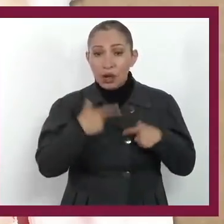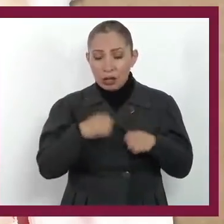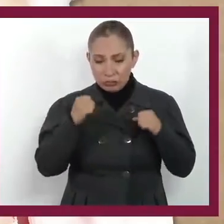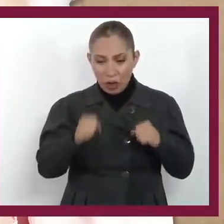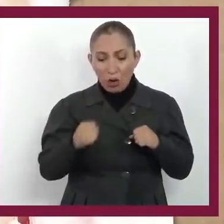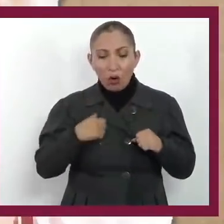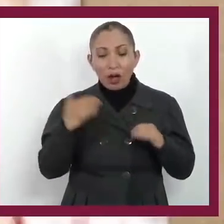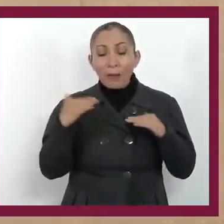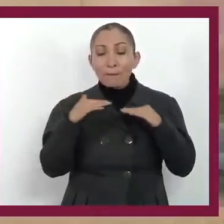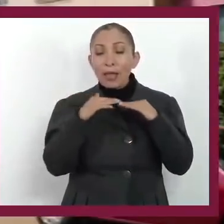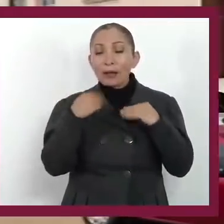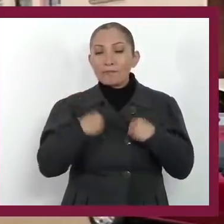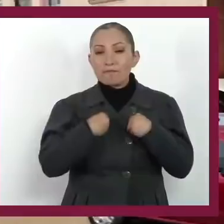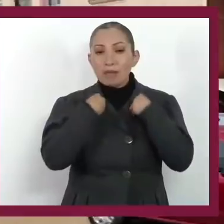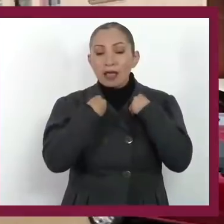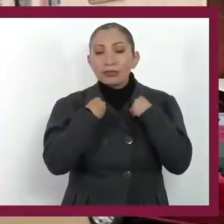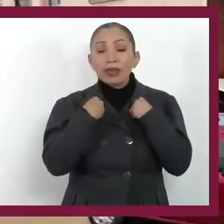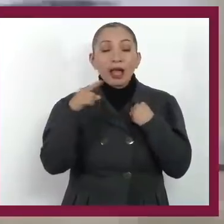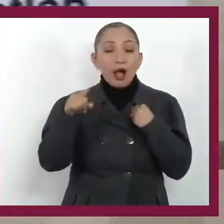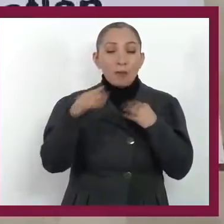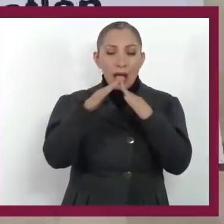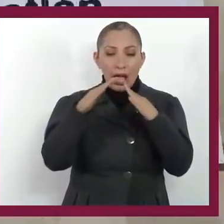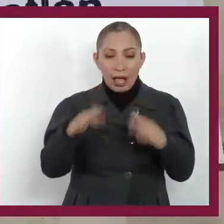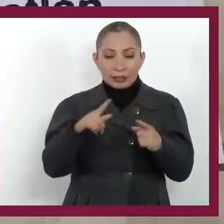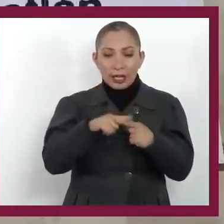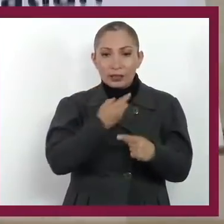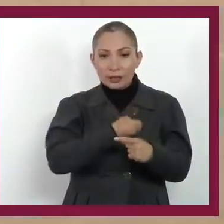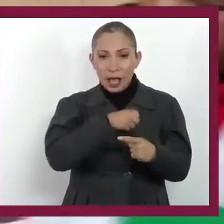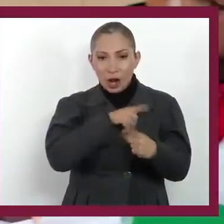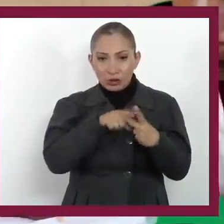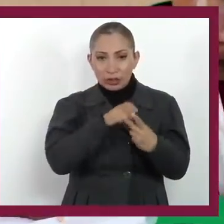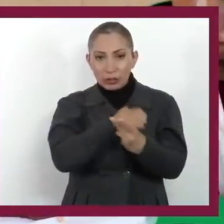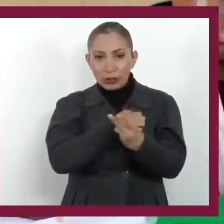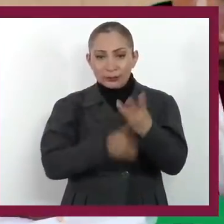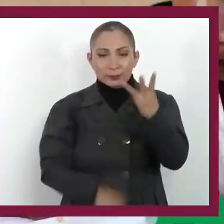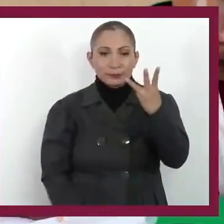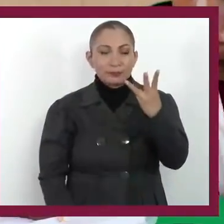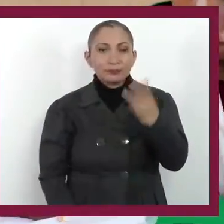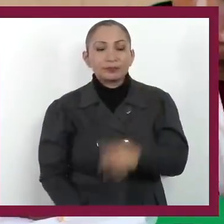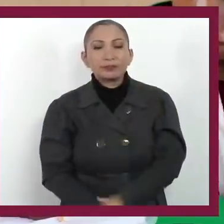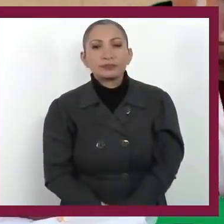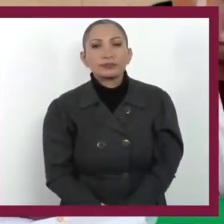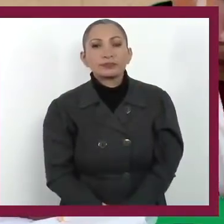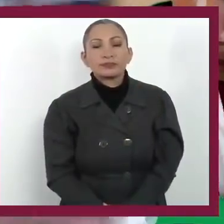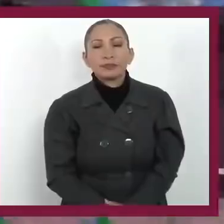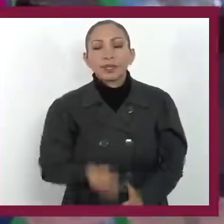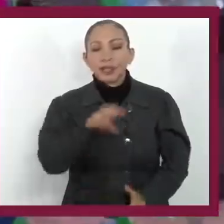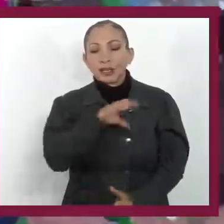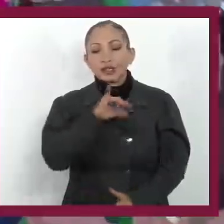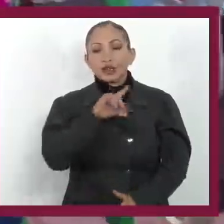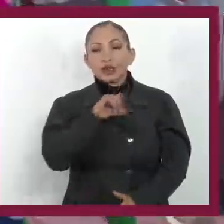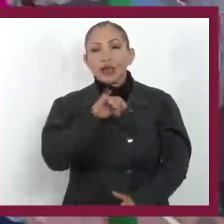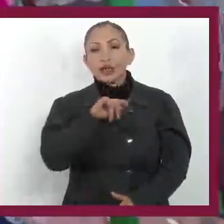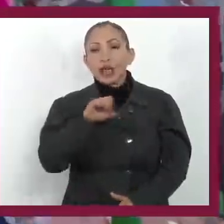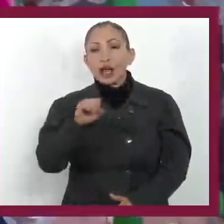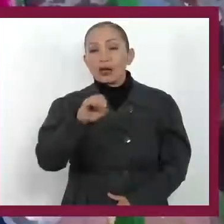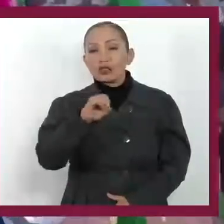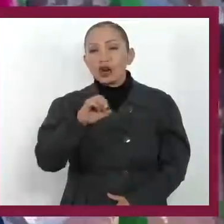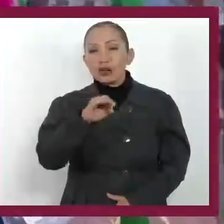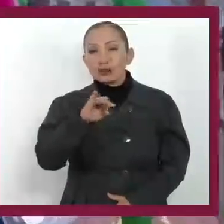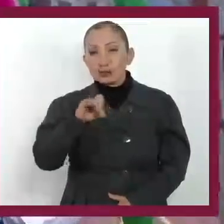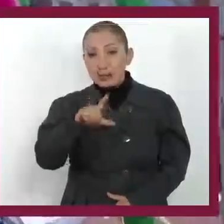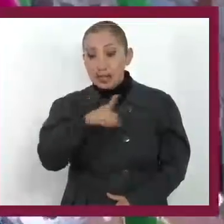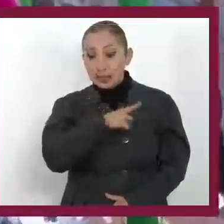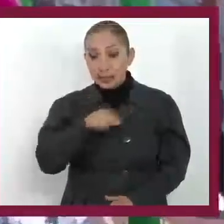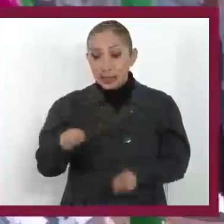garantizar un nivel digno de vida en cuanto a vivienda, salud y educación. La ciudadanía social debe posibilitar